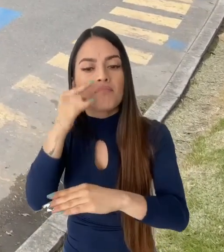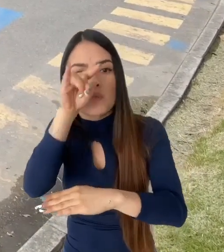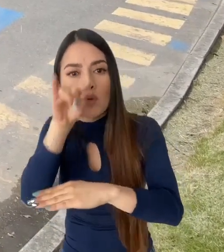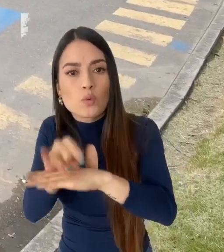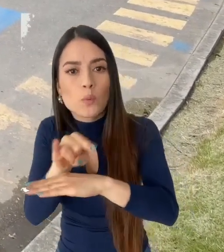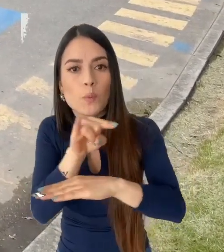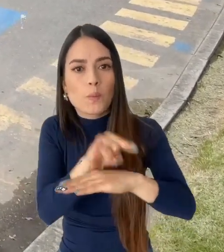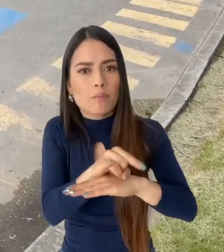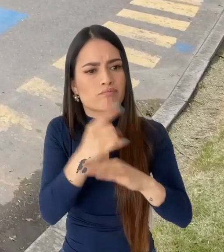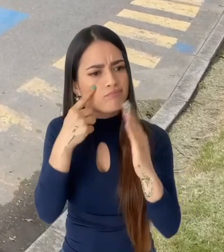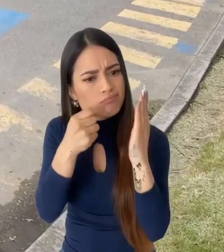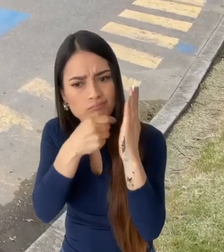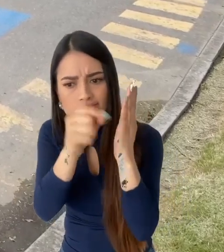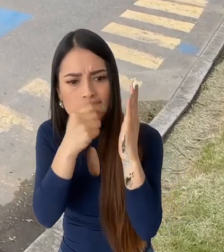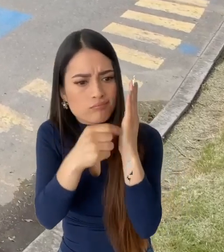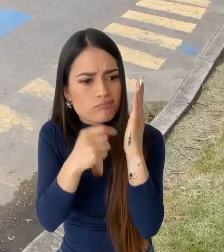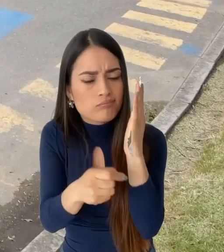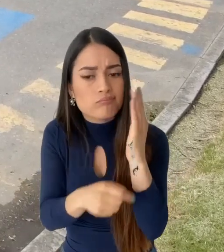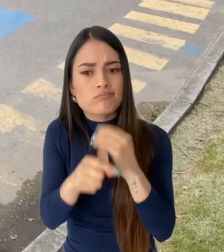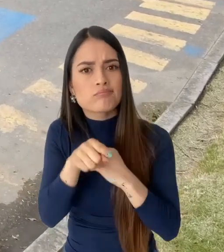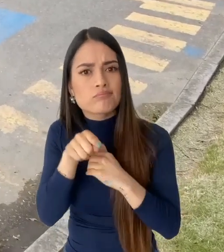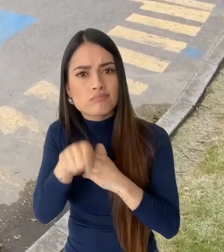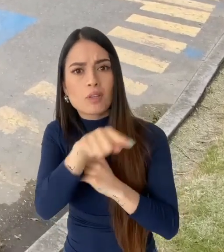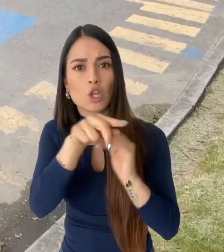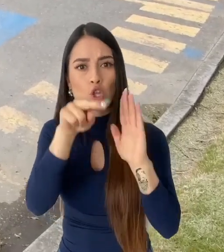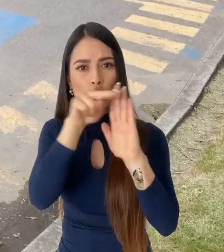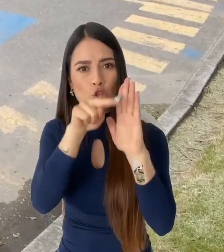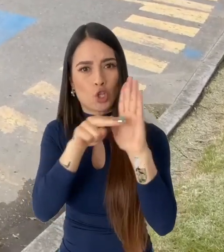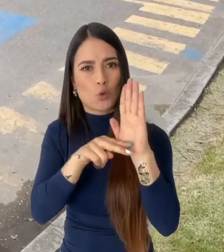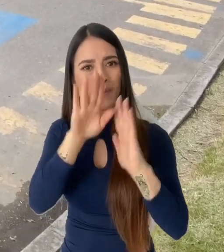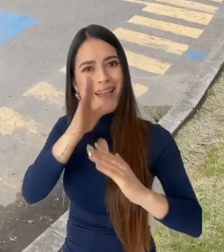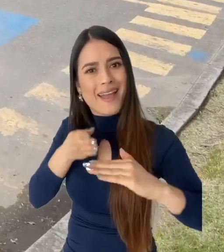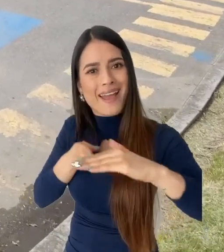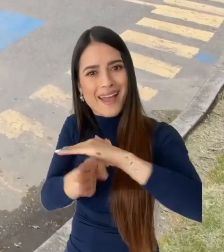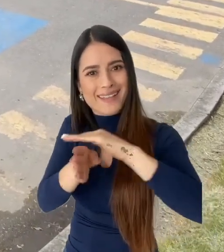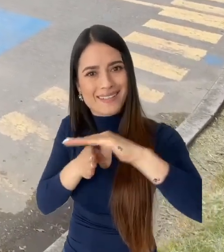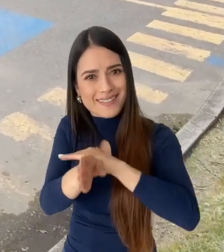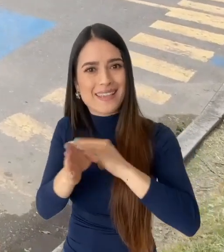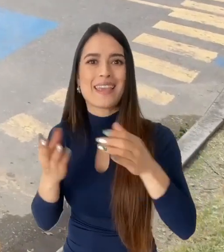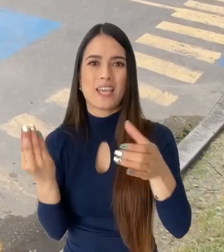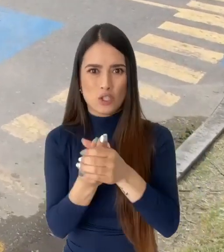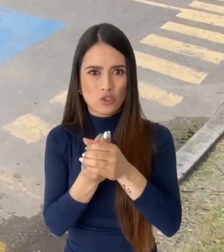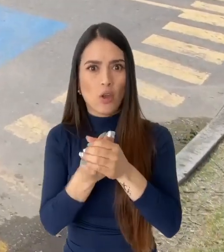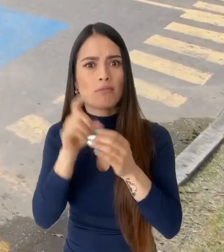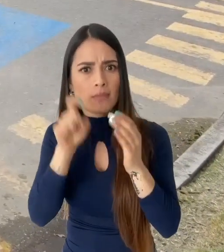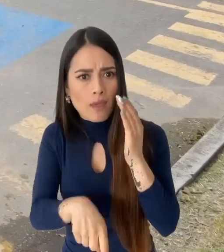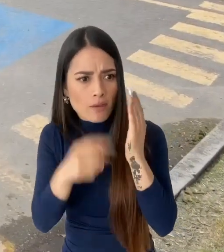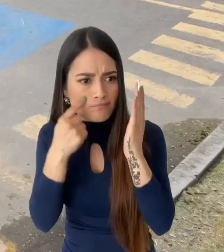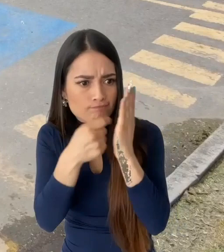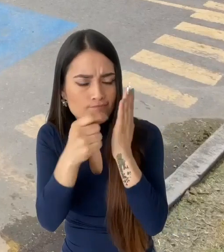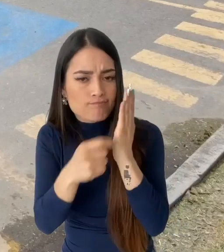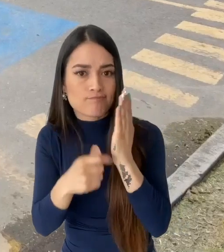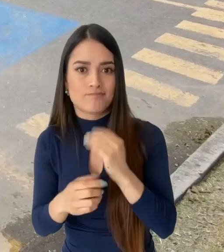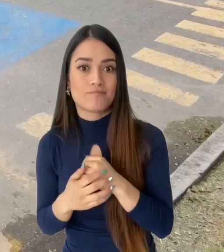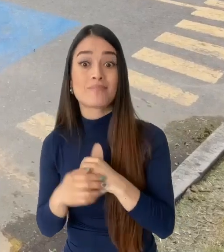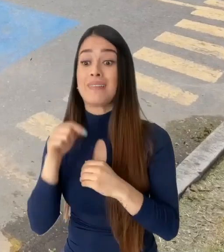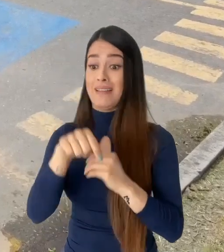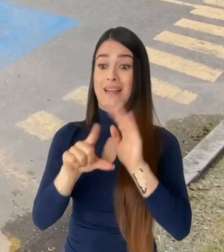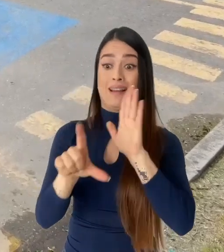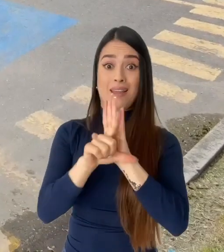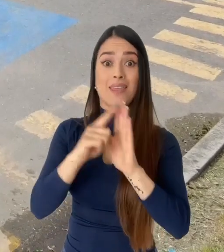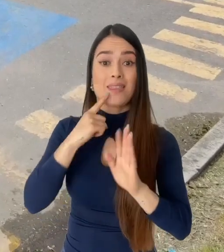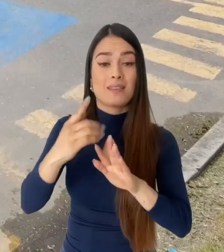especial para la supervisión y verificación del cumplimiento de las normas de